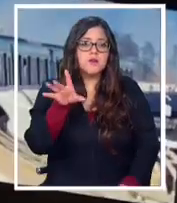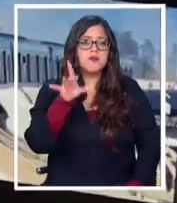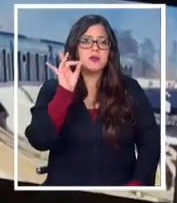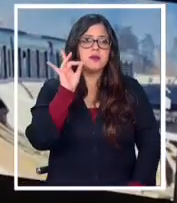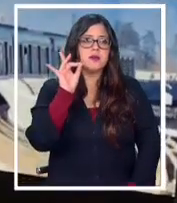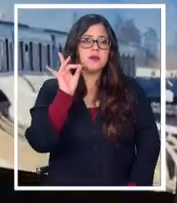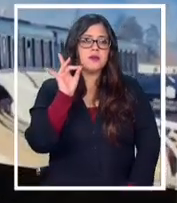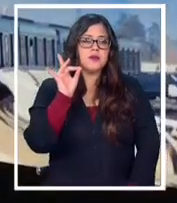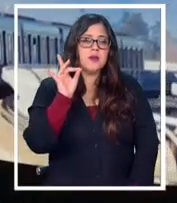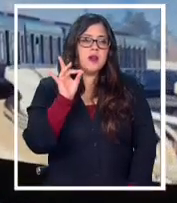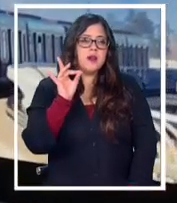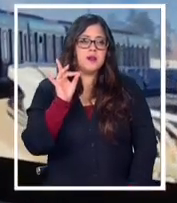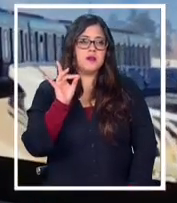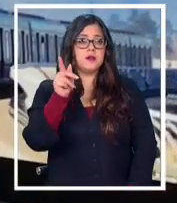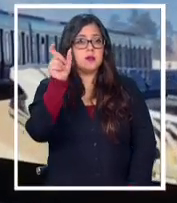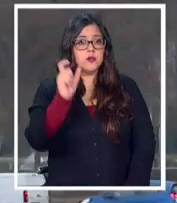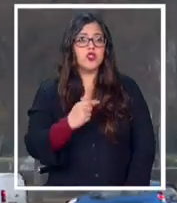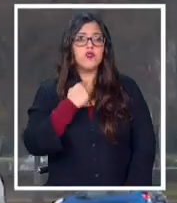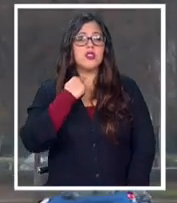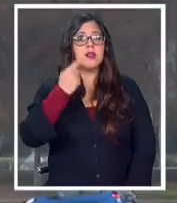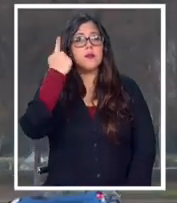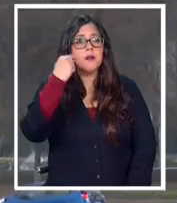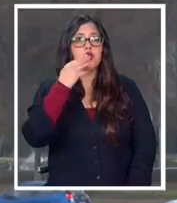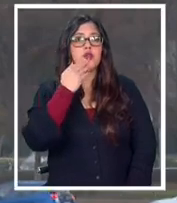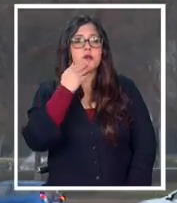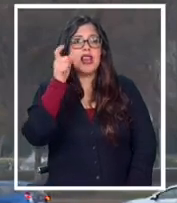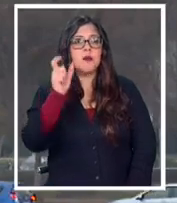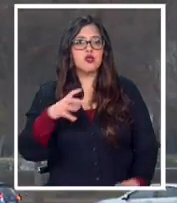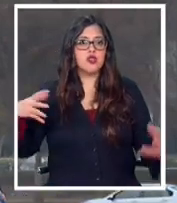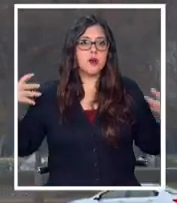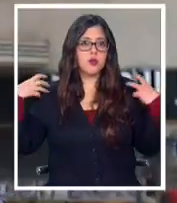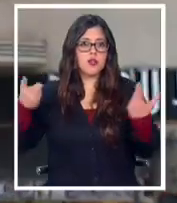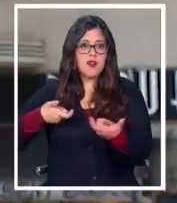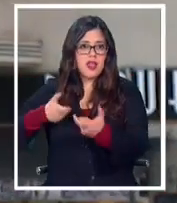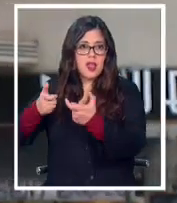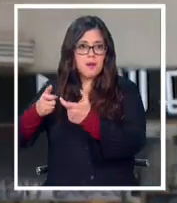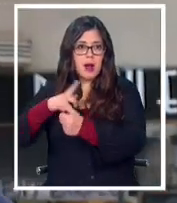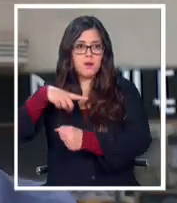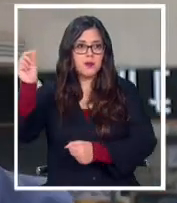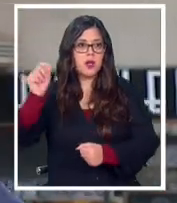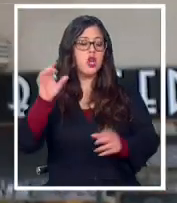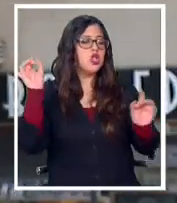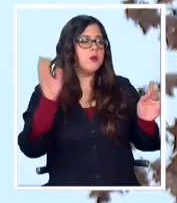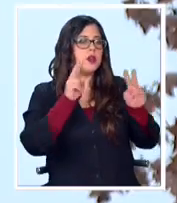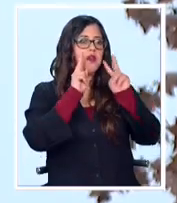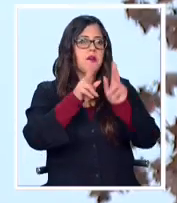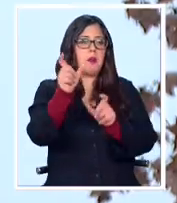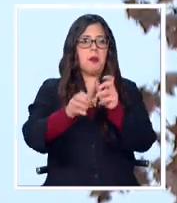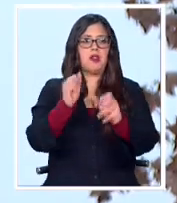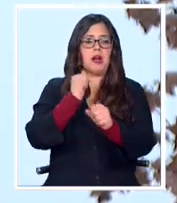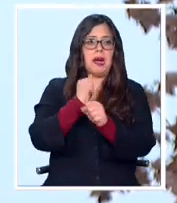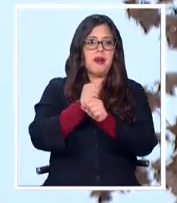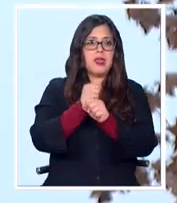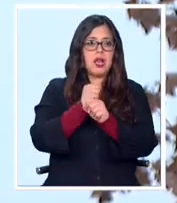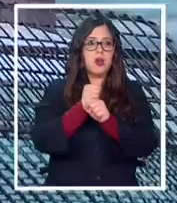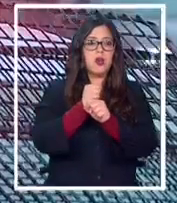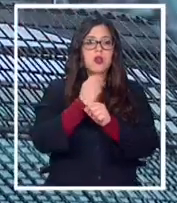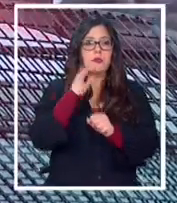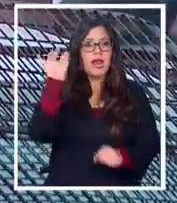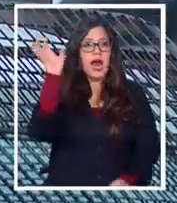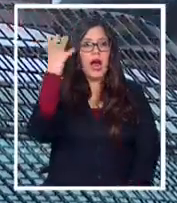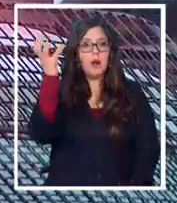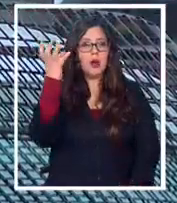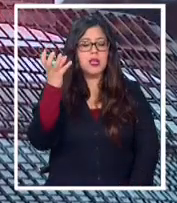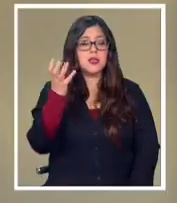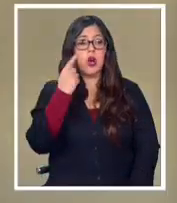identificar obviamente a la víctima, pero también al agresor que se dio a la fuga. Solo vimos el operativo de carabineros y las ambulancias.